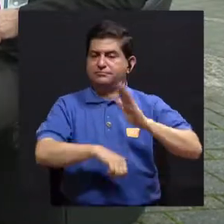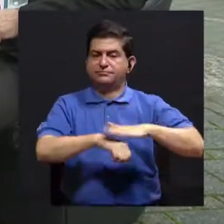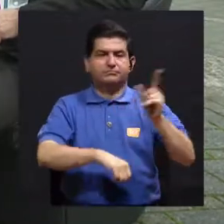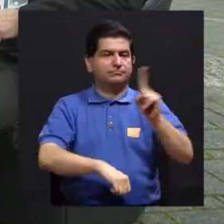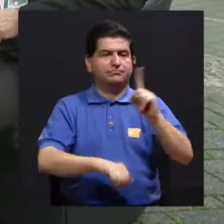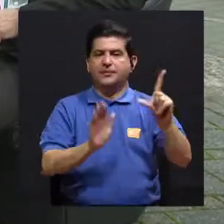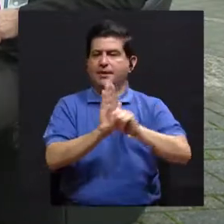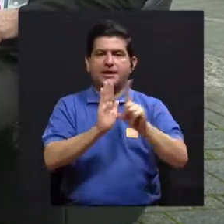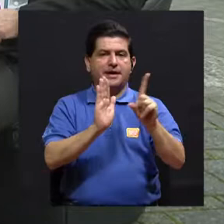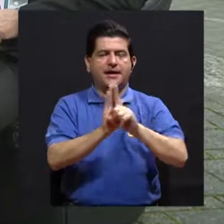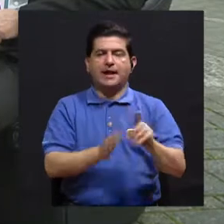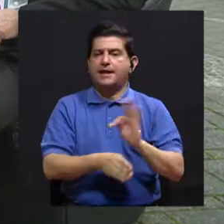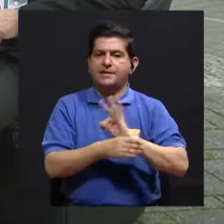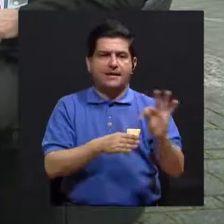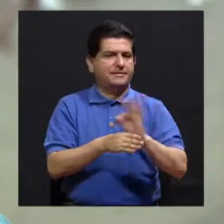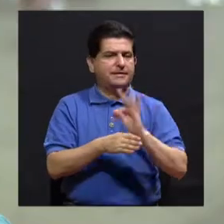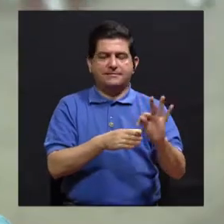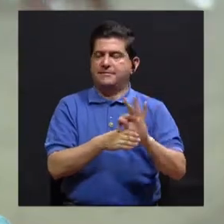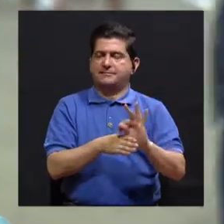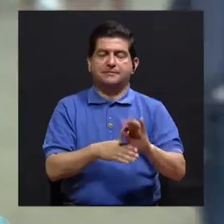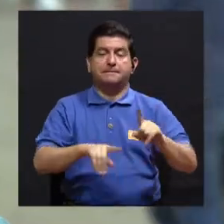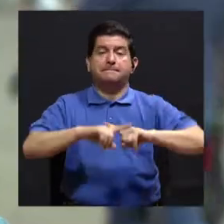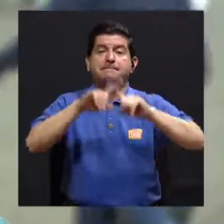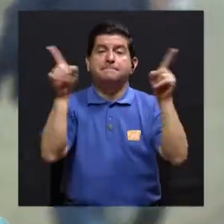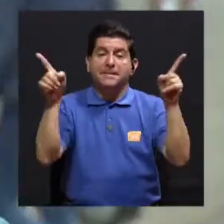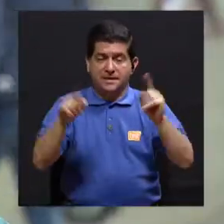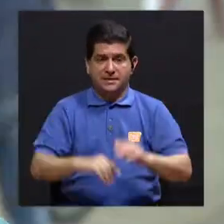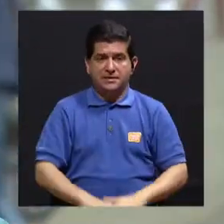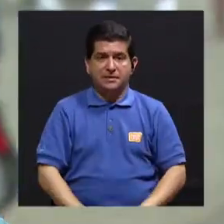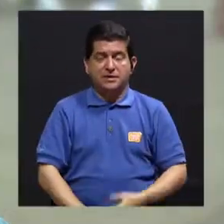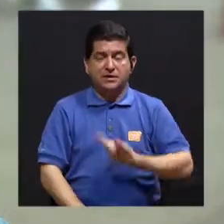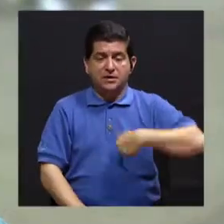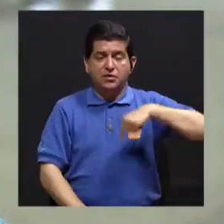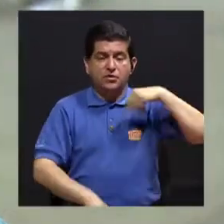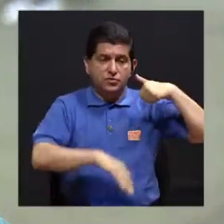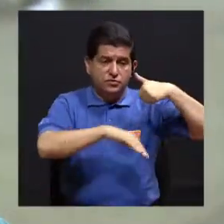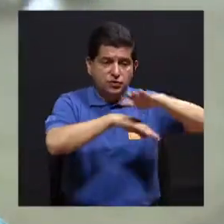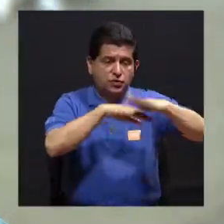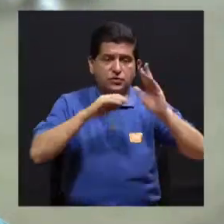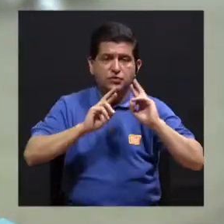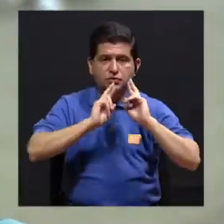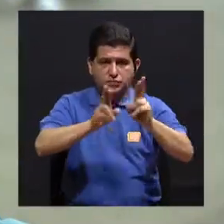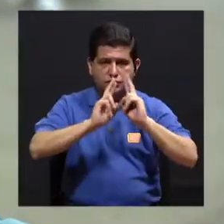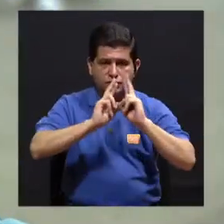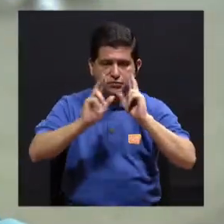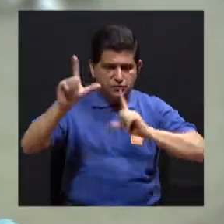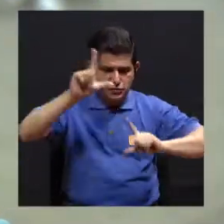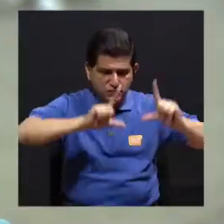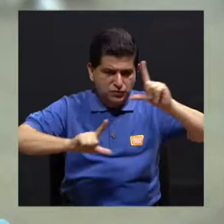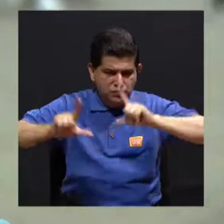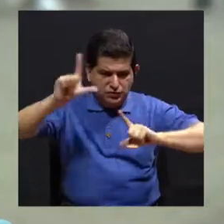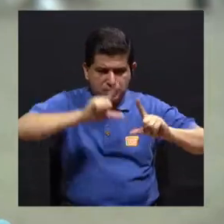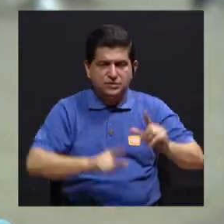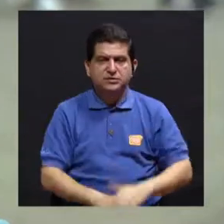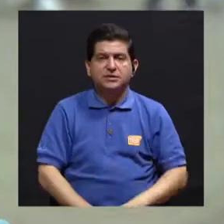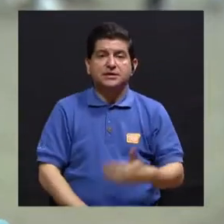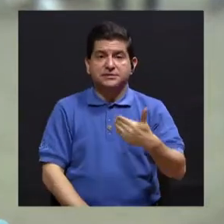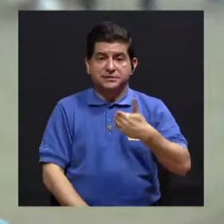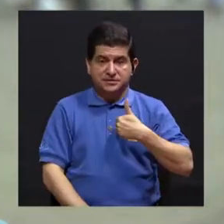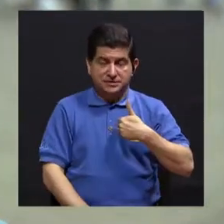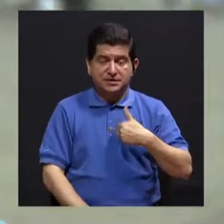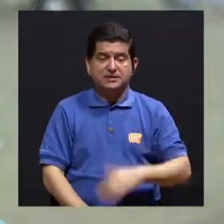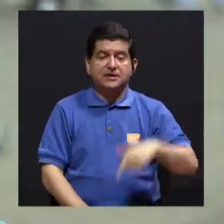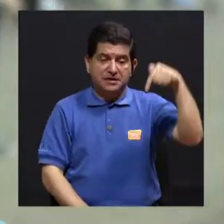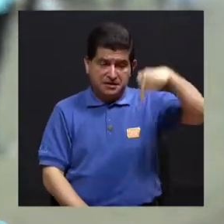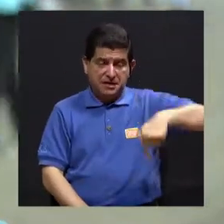autorizados legalmente pues para dar un tratamiento. Sin embargo, nosotros remitimos los resultados del laboratorio que generamos acá